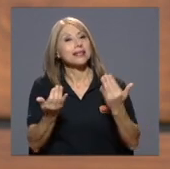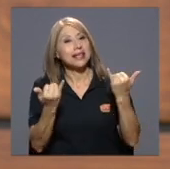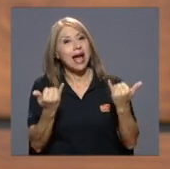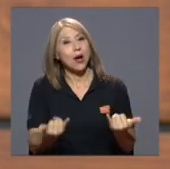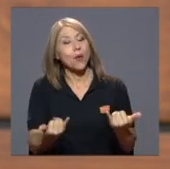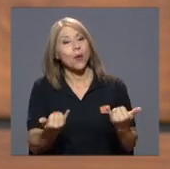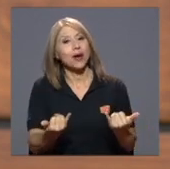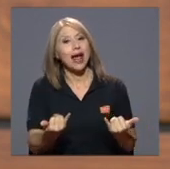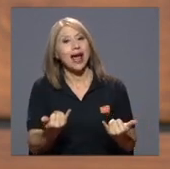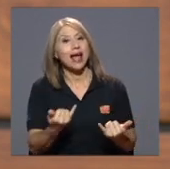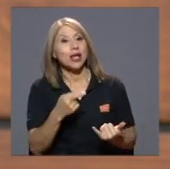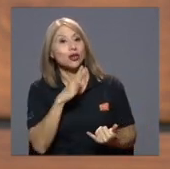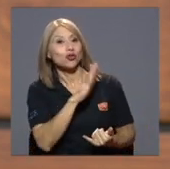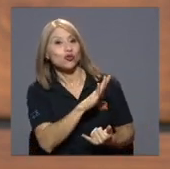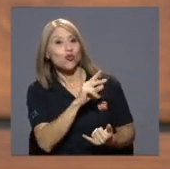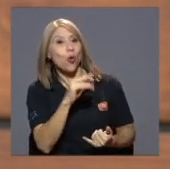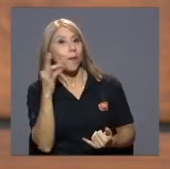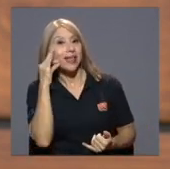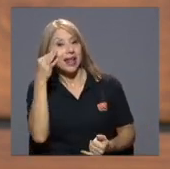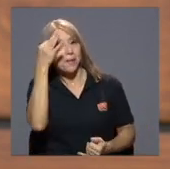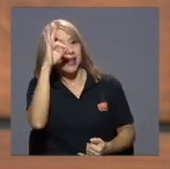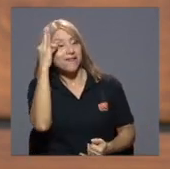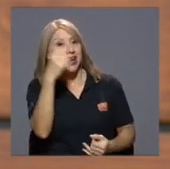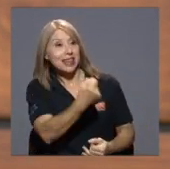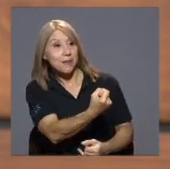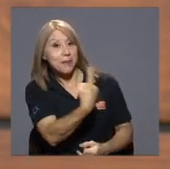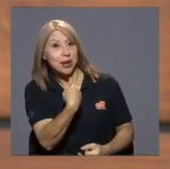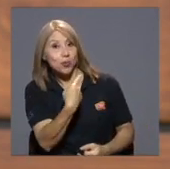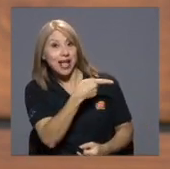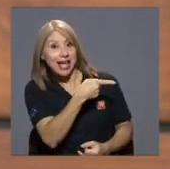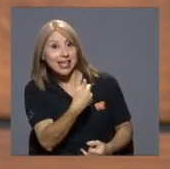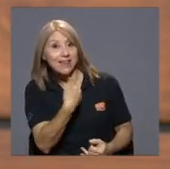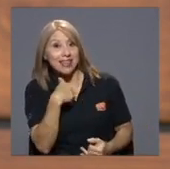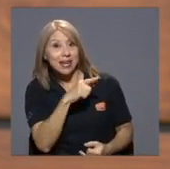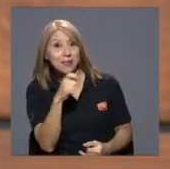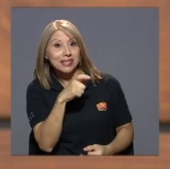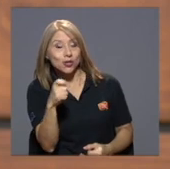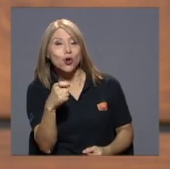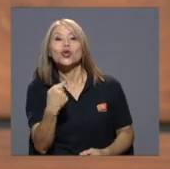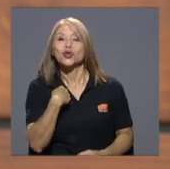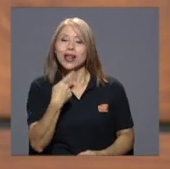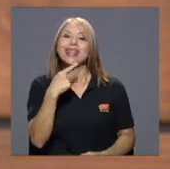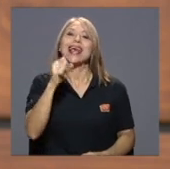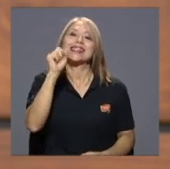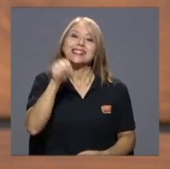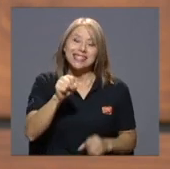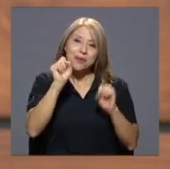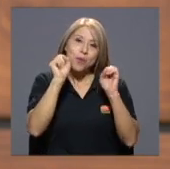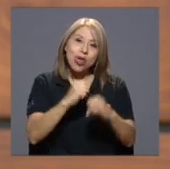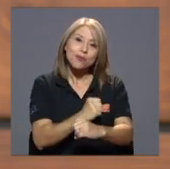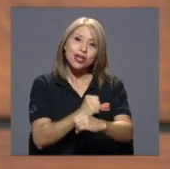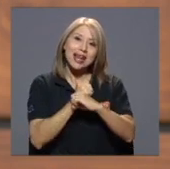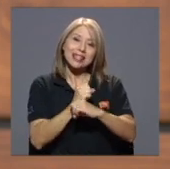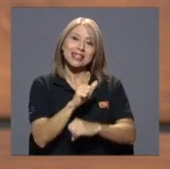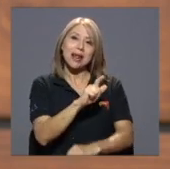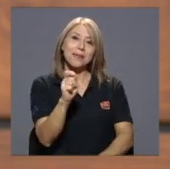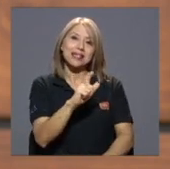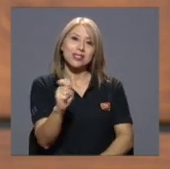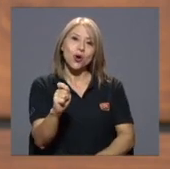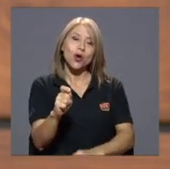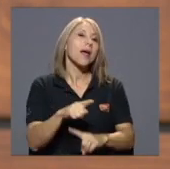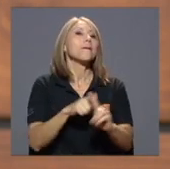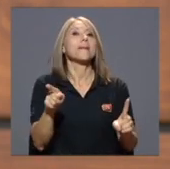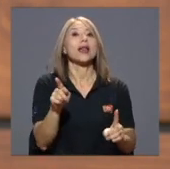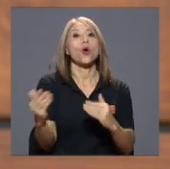la compañera suya, María Fernanda, es, mire, sí le podemos garantizar una pensión, pero nunca podrá ser la que tuvieron